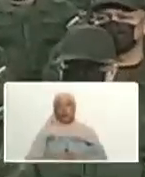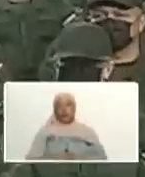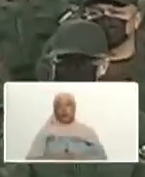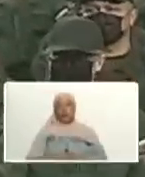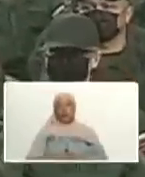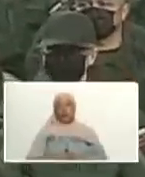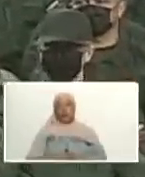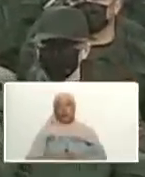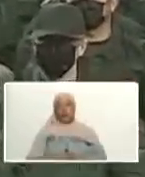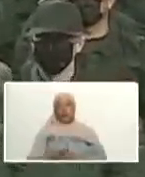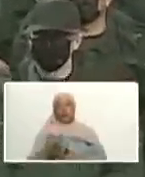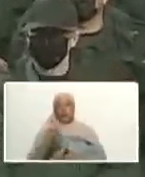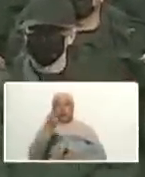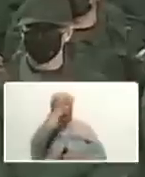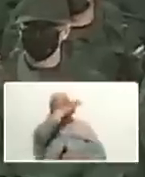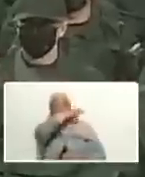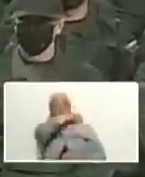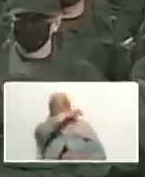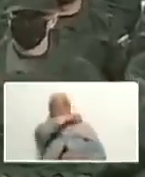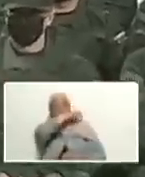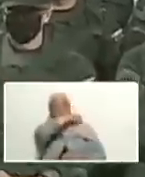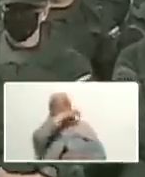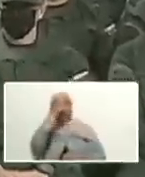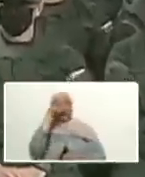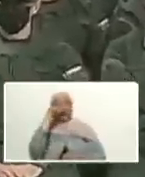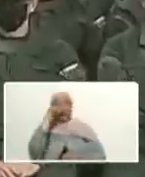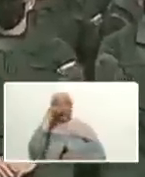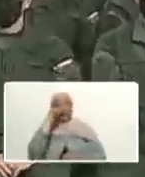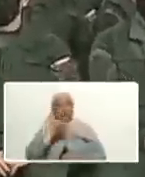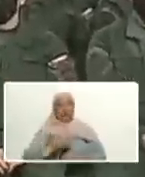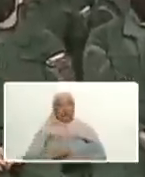General en jefe Vladimir Padrino López,